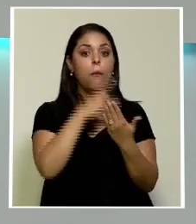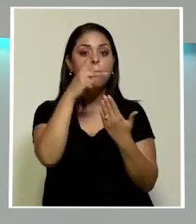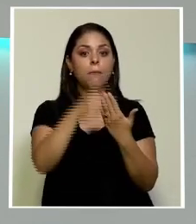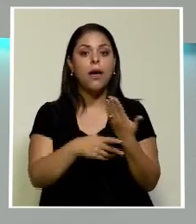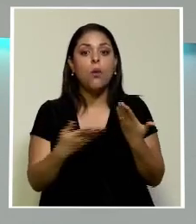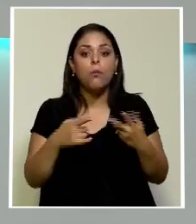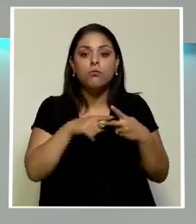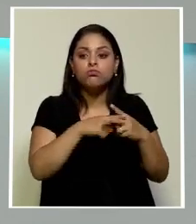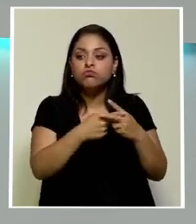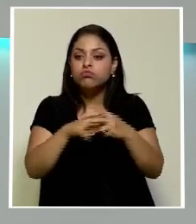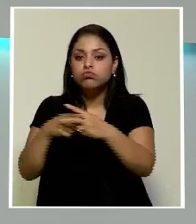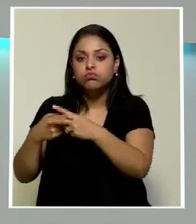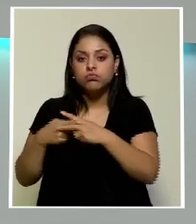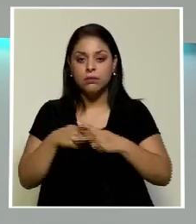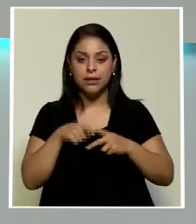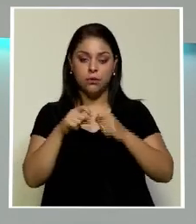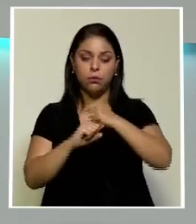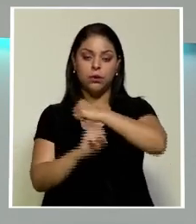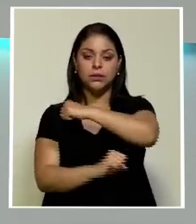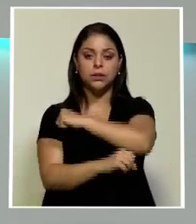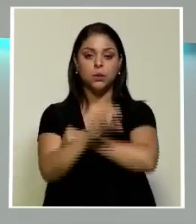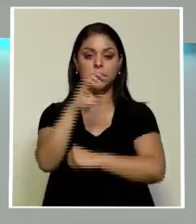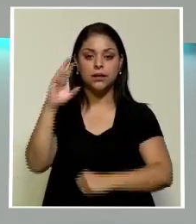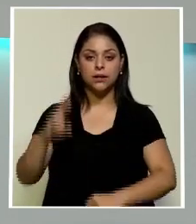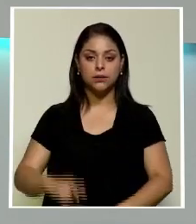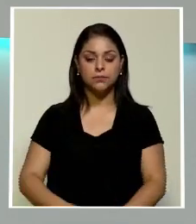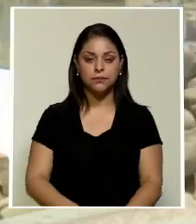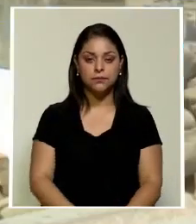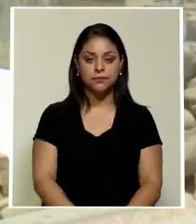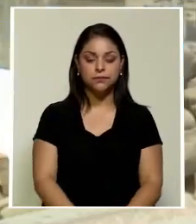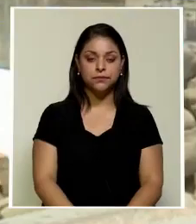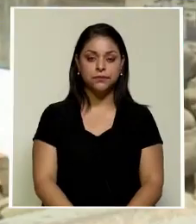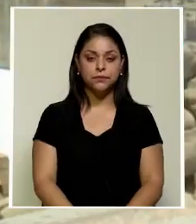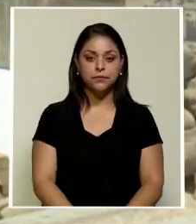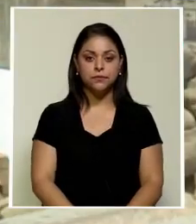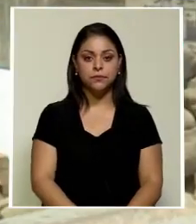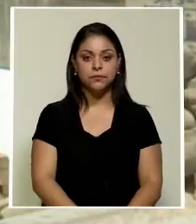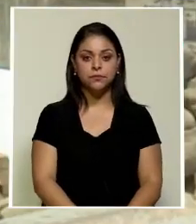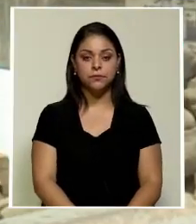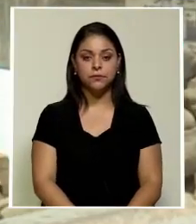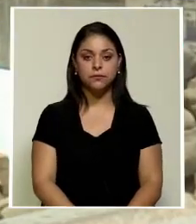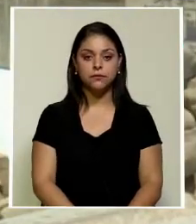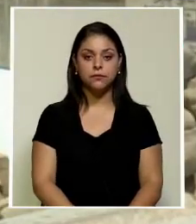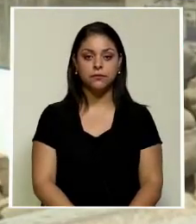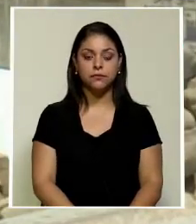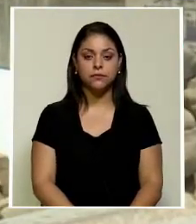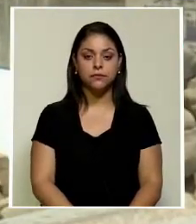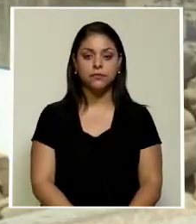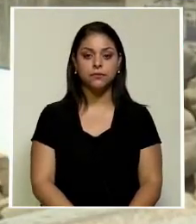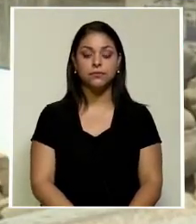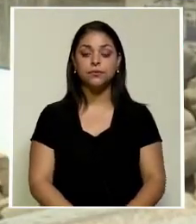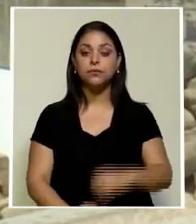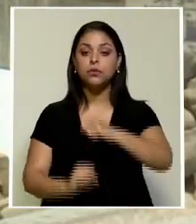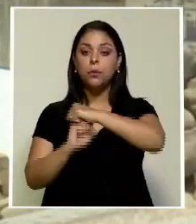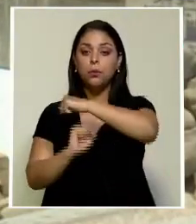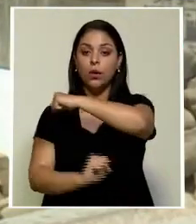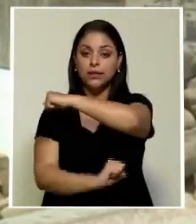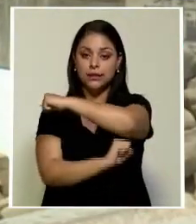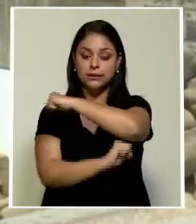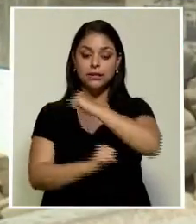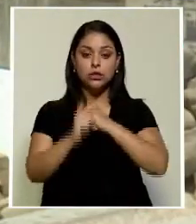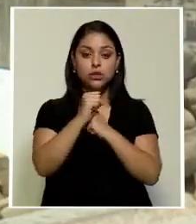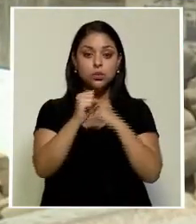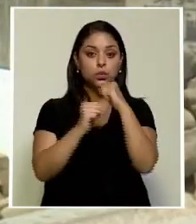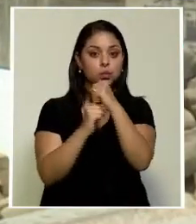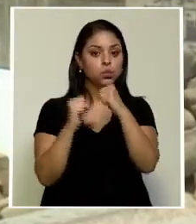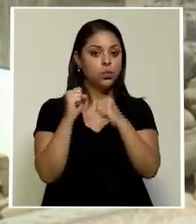de estas estructuras en Costa Rica. Los puentes son estructuras